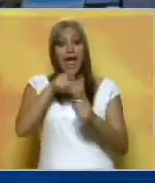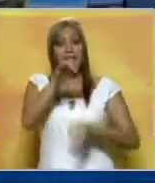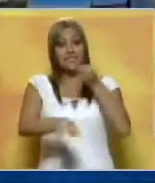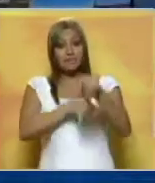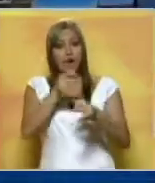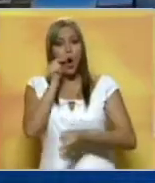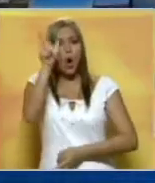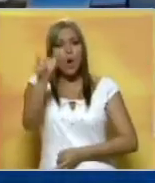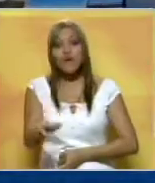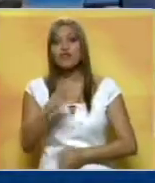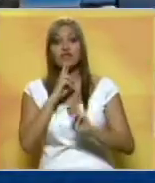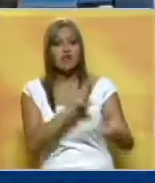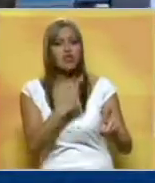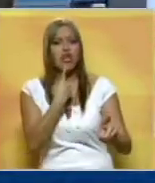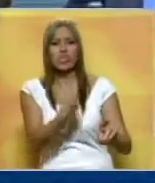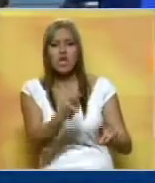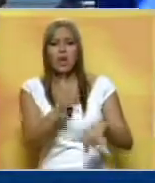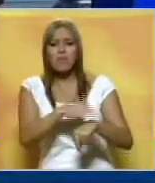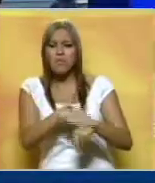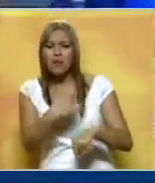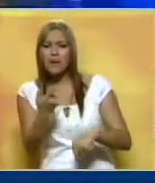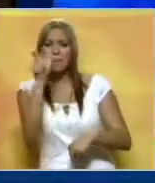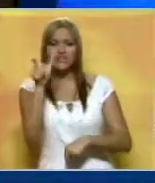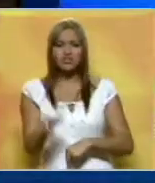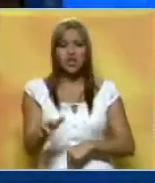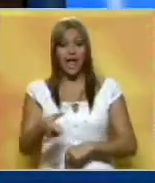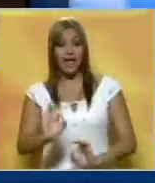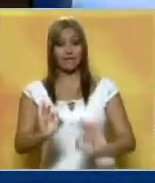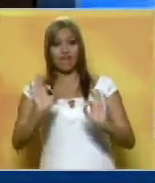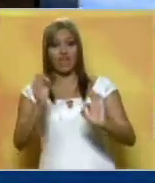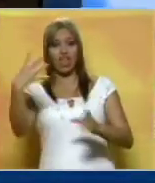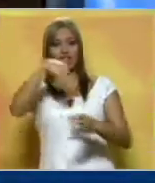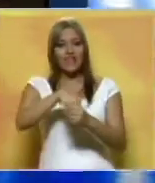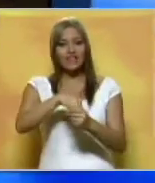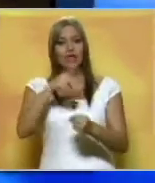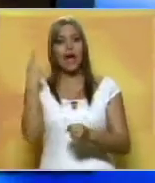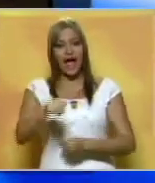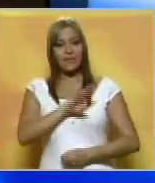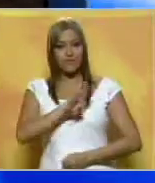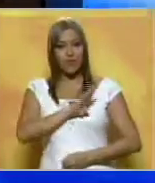Almeida no declaró el dinero porque no encontró al personal calificado dentro del aeropuerto de Sofía.